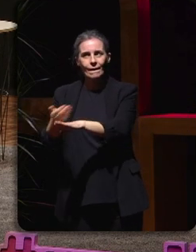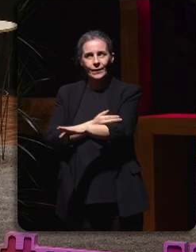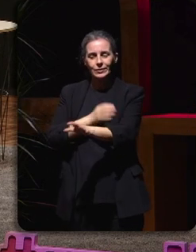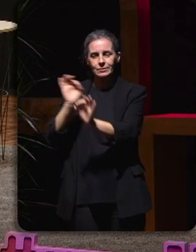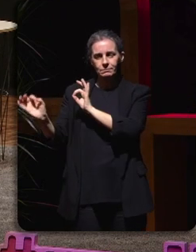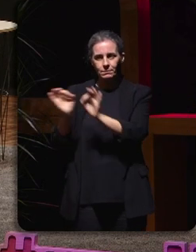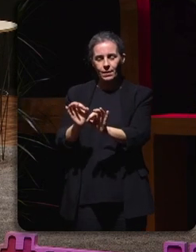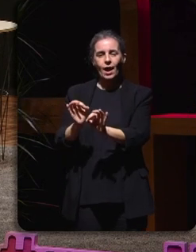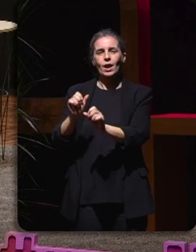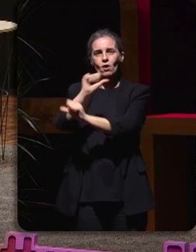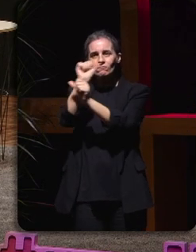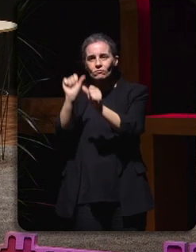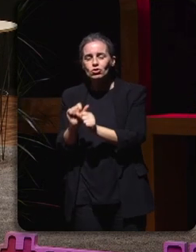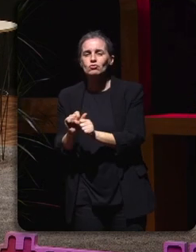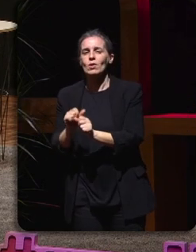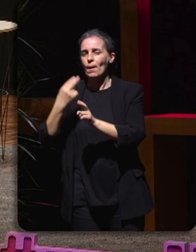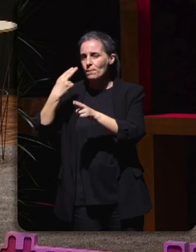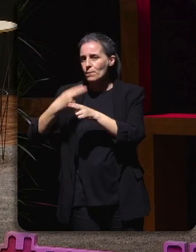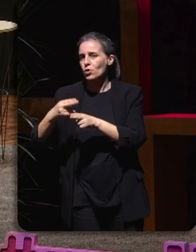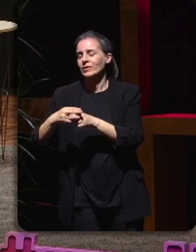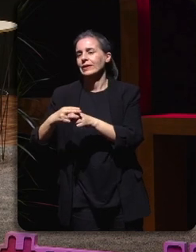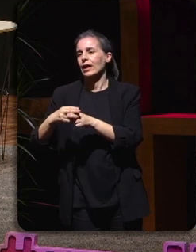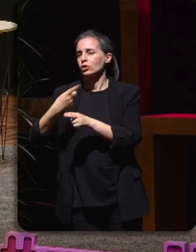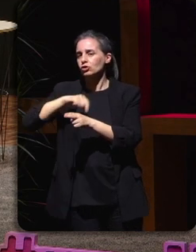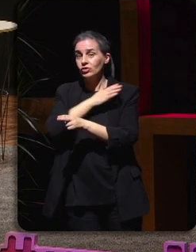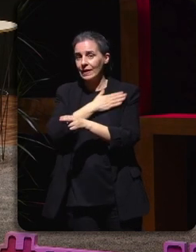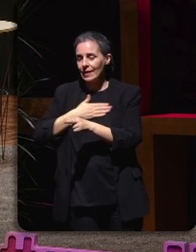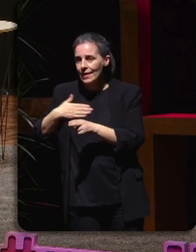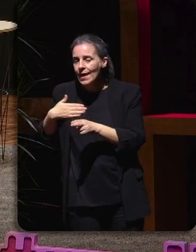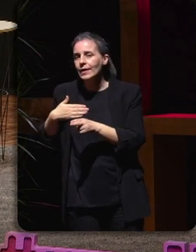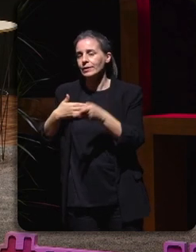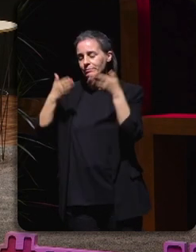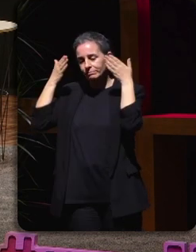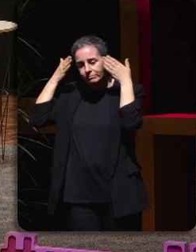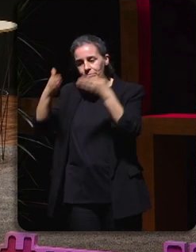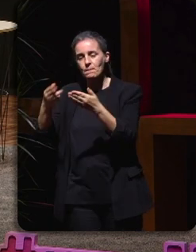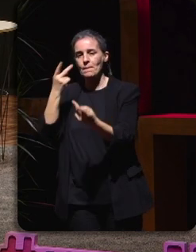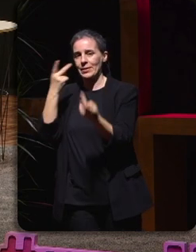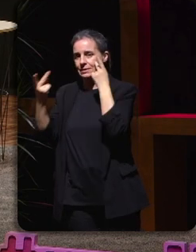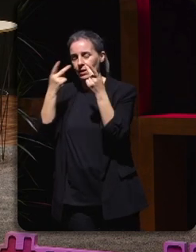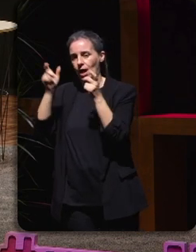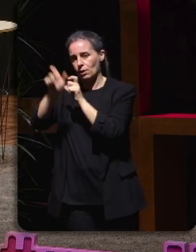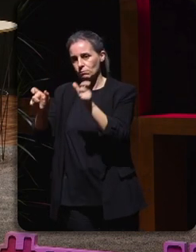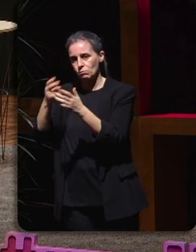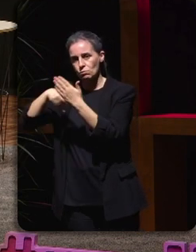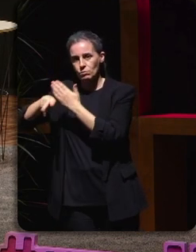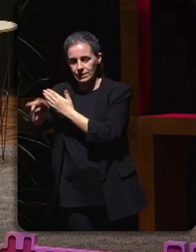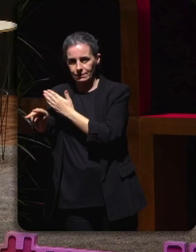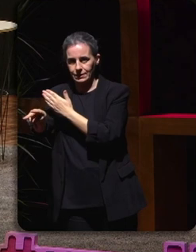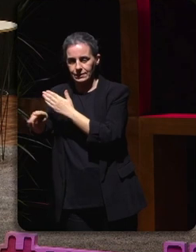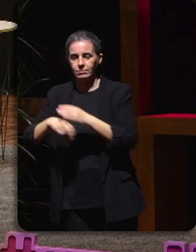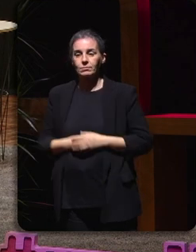de manera política y con intención expresa de hacer visibles a las invisibles